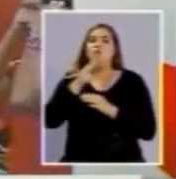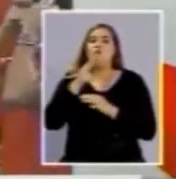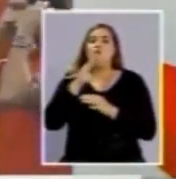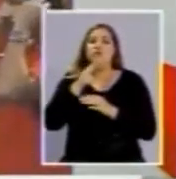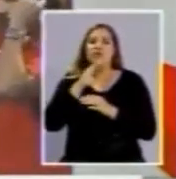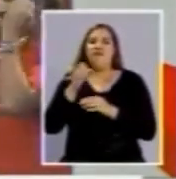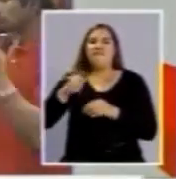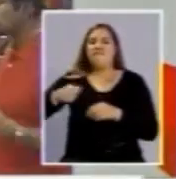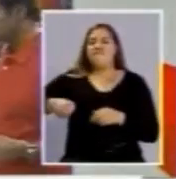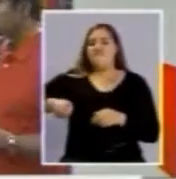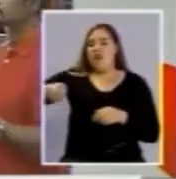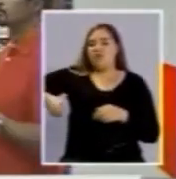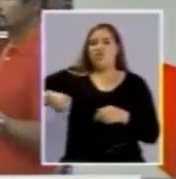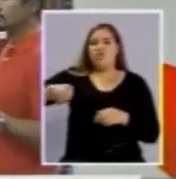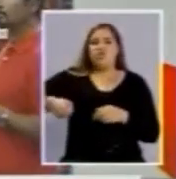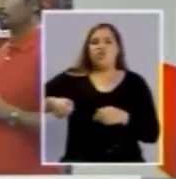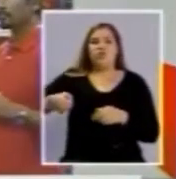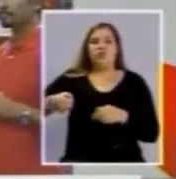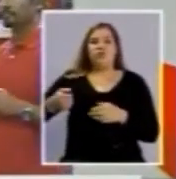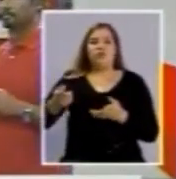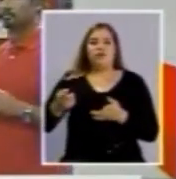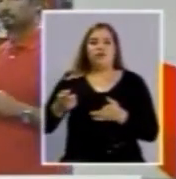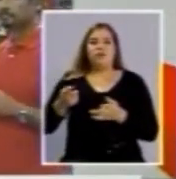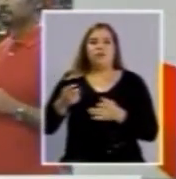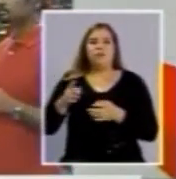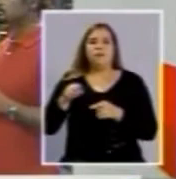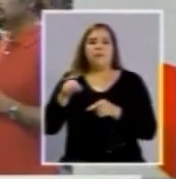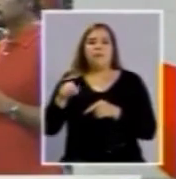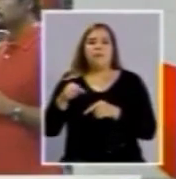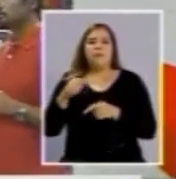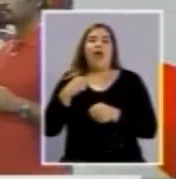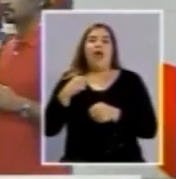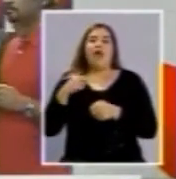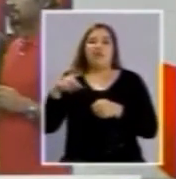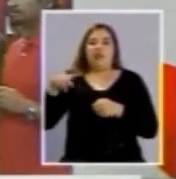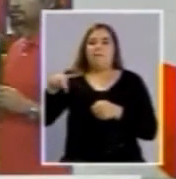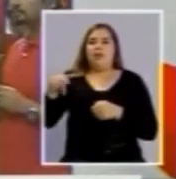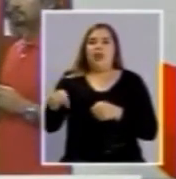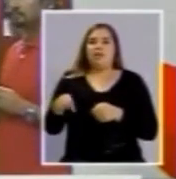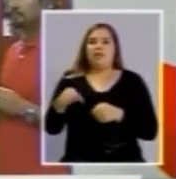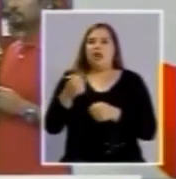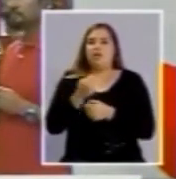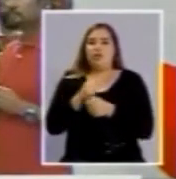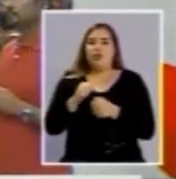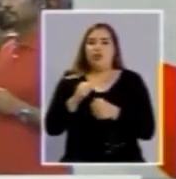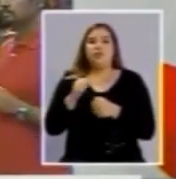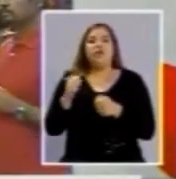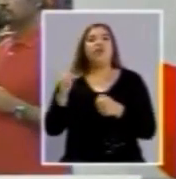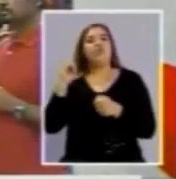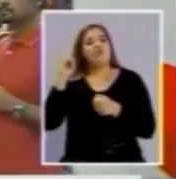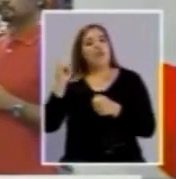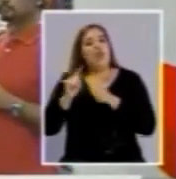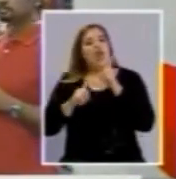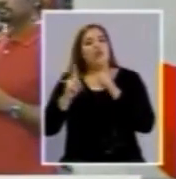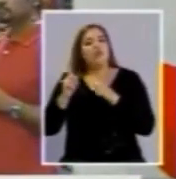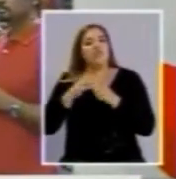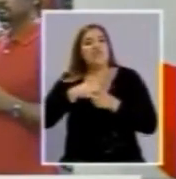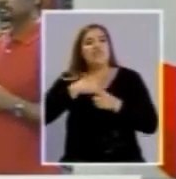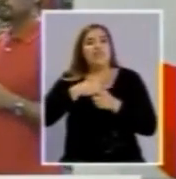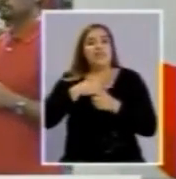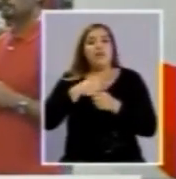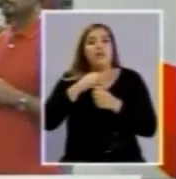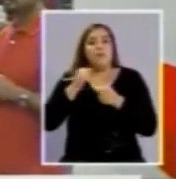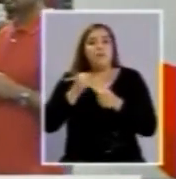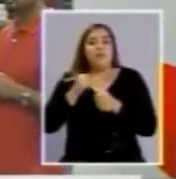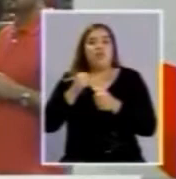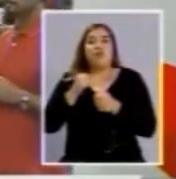bastones, no necesariamente el bastón para caminar, porque me imagino que para esa persona una caminata intensa no es una opción, pero sí para aquellos que se sienten, que pueden hacer